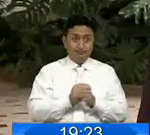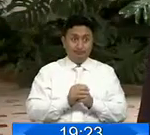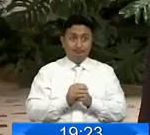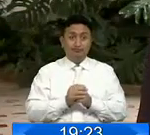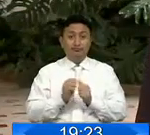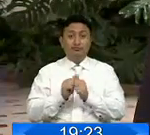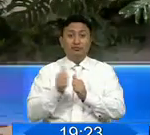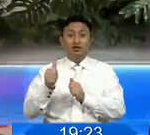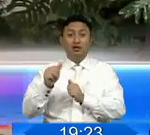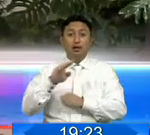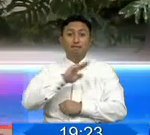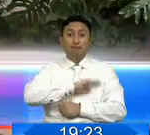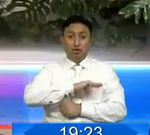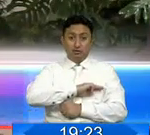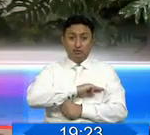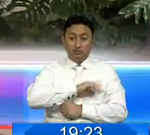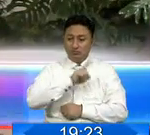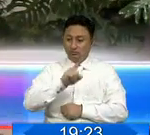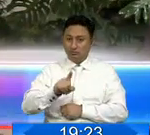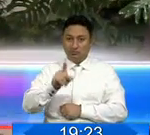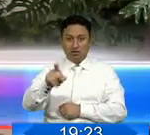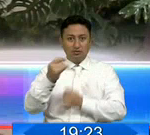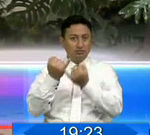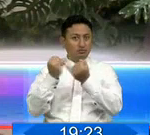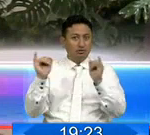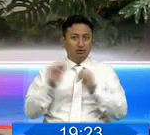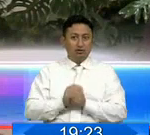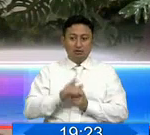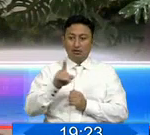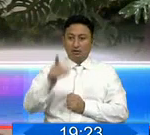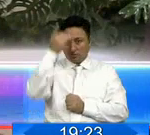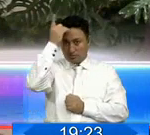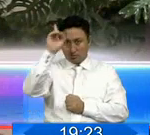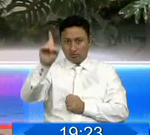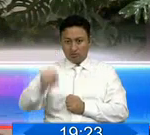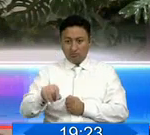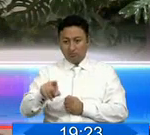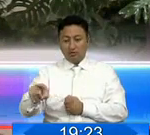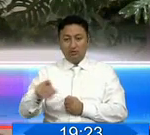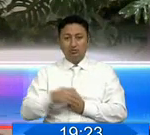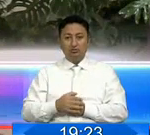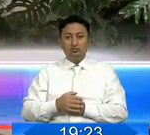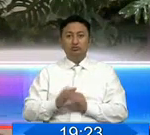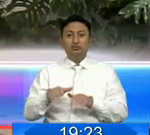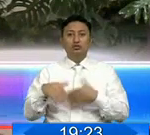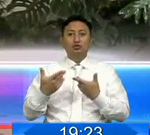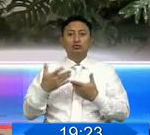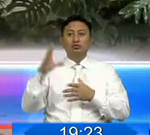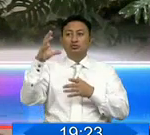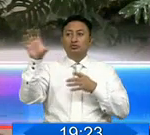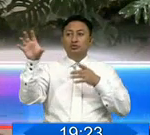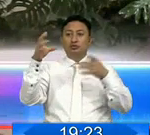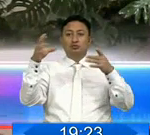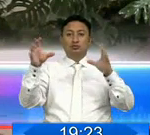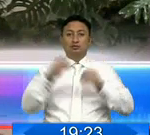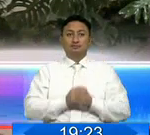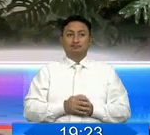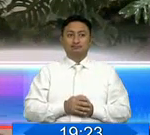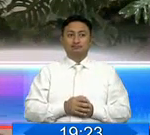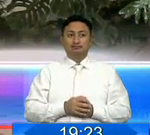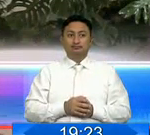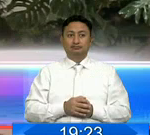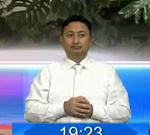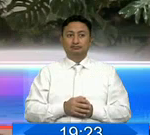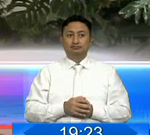Cada mancomunidad o cada municipio es completamente autónomo para implementar sus políticas que ellos